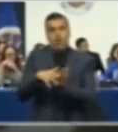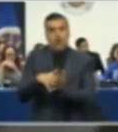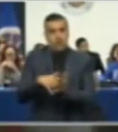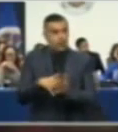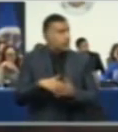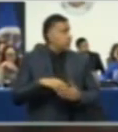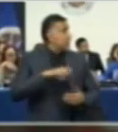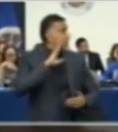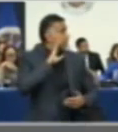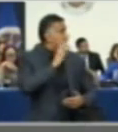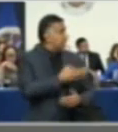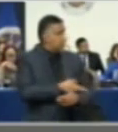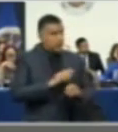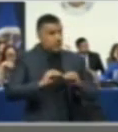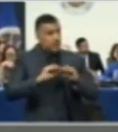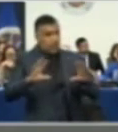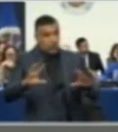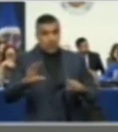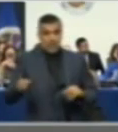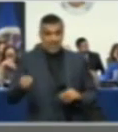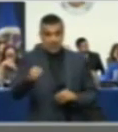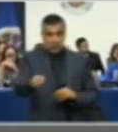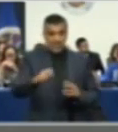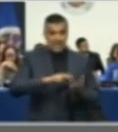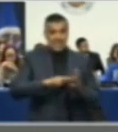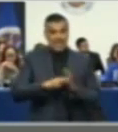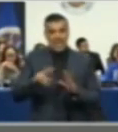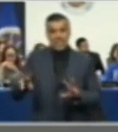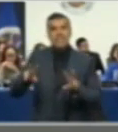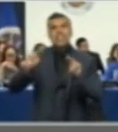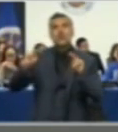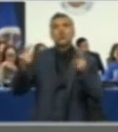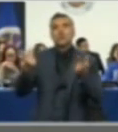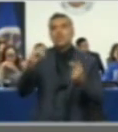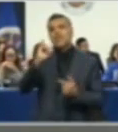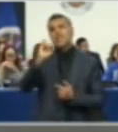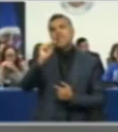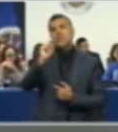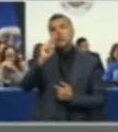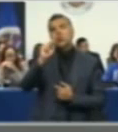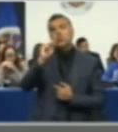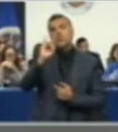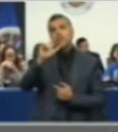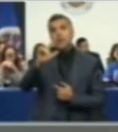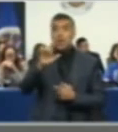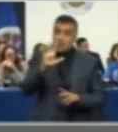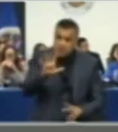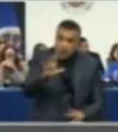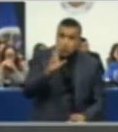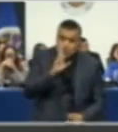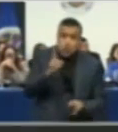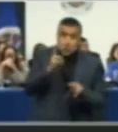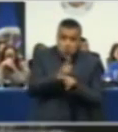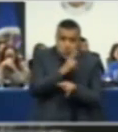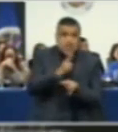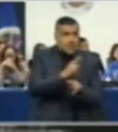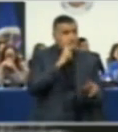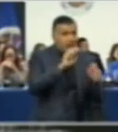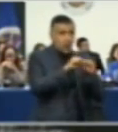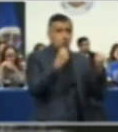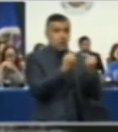lo tiene claro, ¿no? La interdicción es decir que es inútil y ellos son útiles a la sociedad, ¿no?